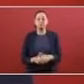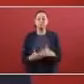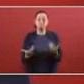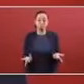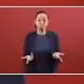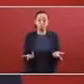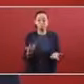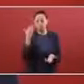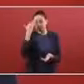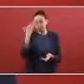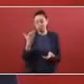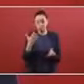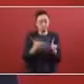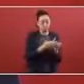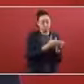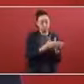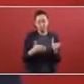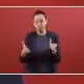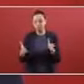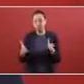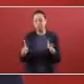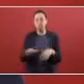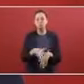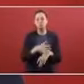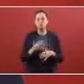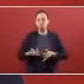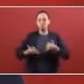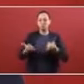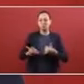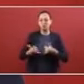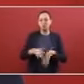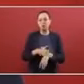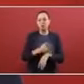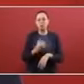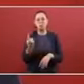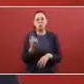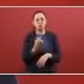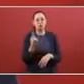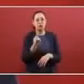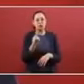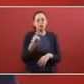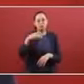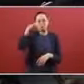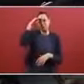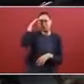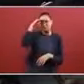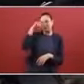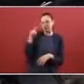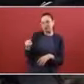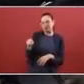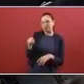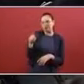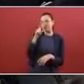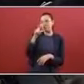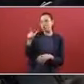precisamente porque se apostó a la privatización y nos opusimos.